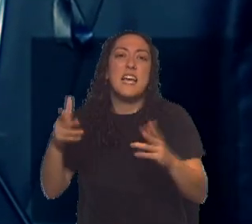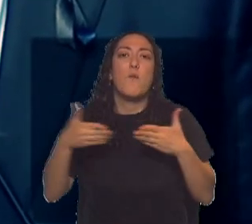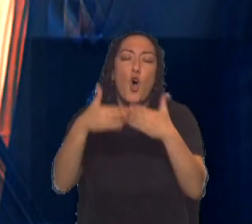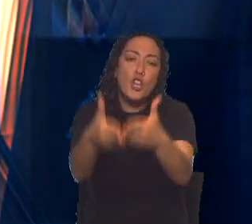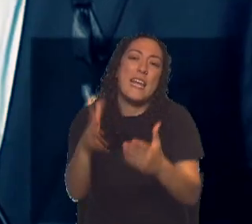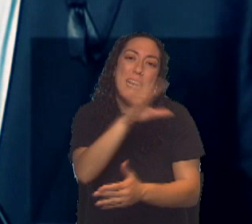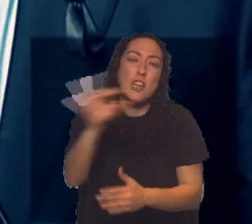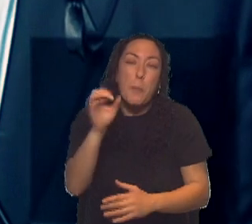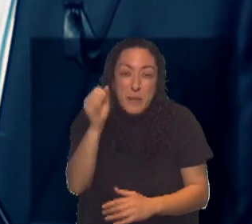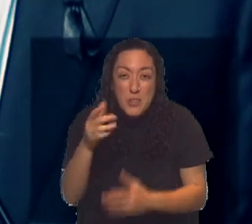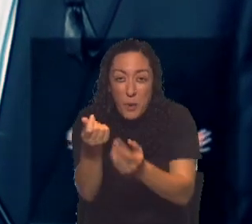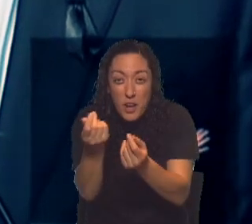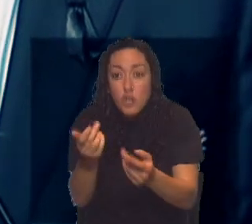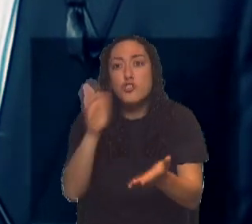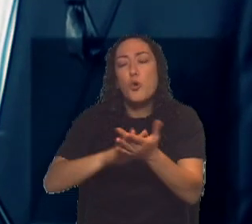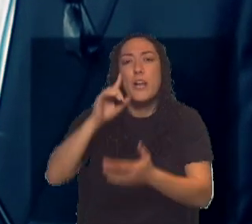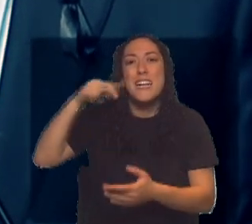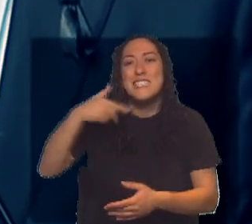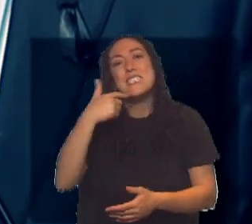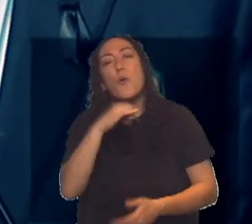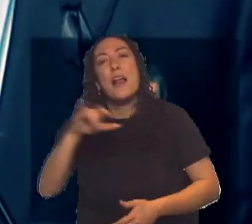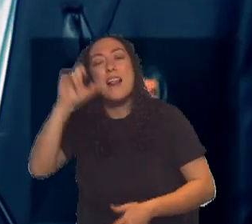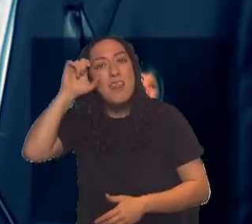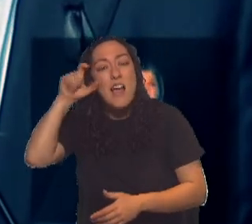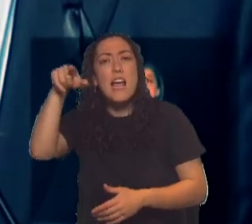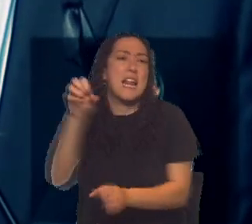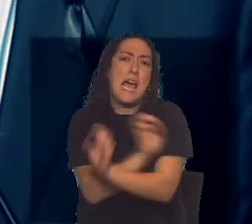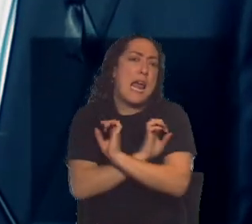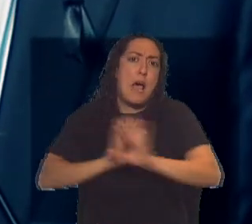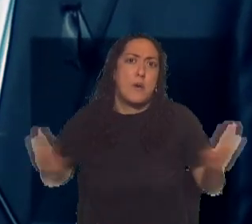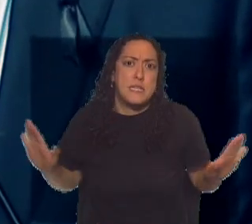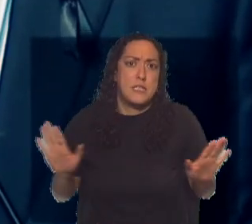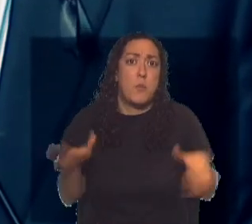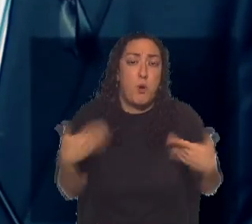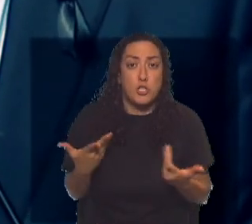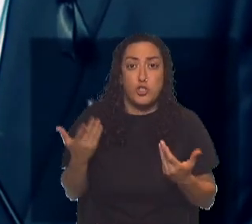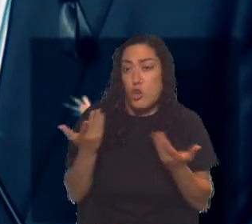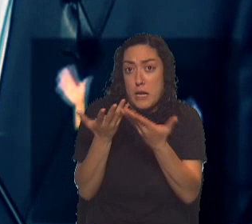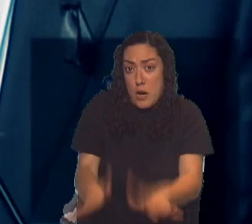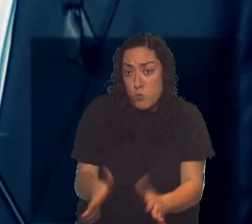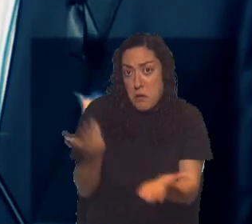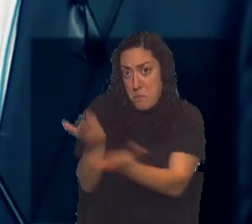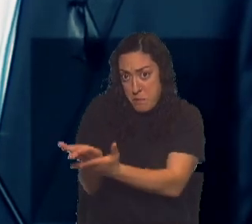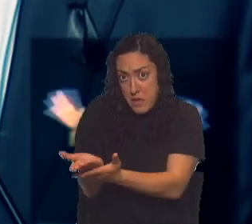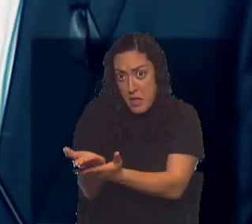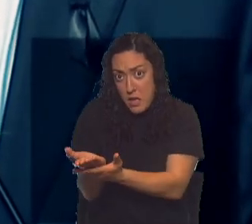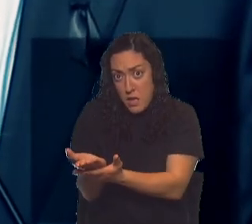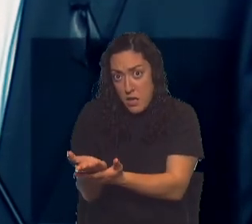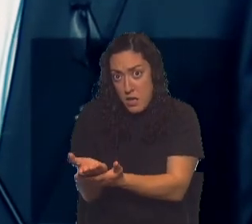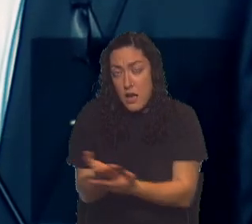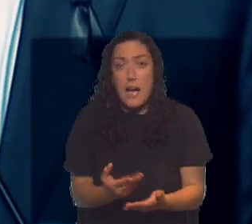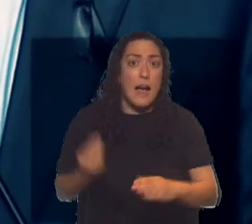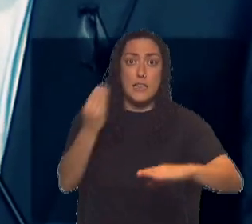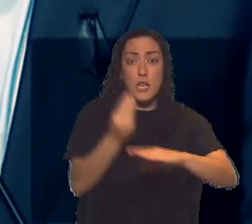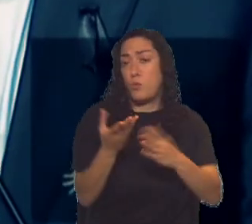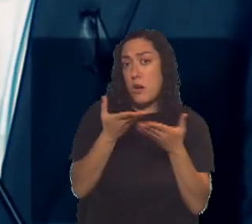bote que se compró respecto de insurralde comet un hecho gravísimo le pedí la renuncia al cargo ped la renuncia